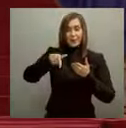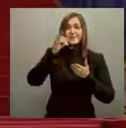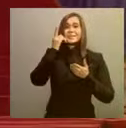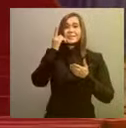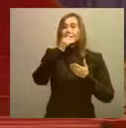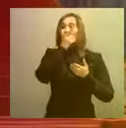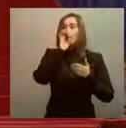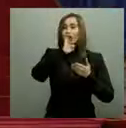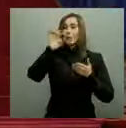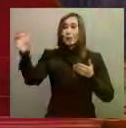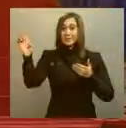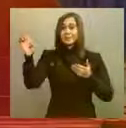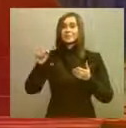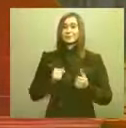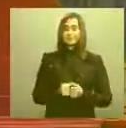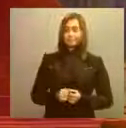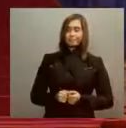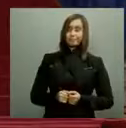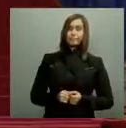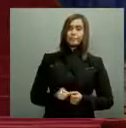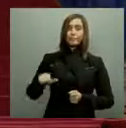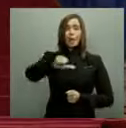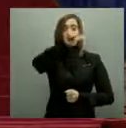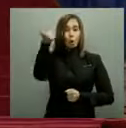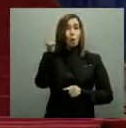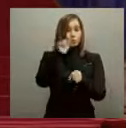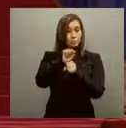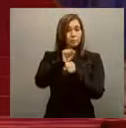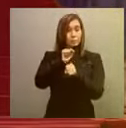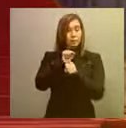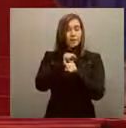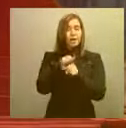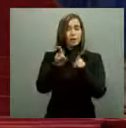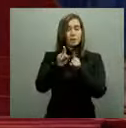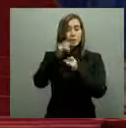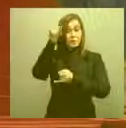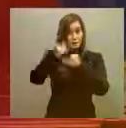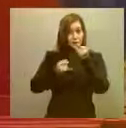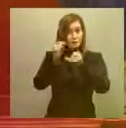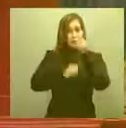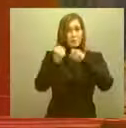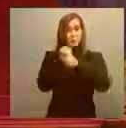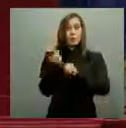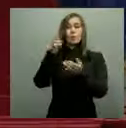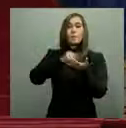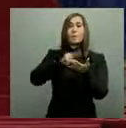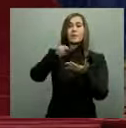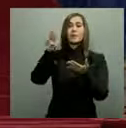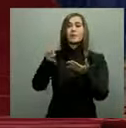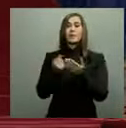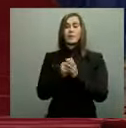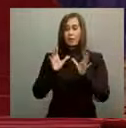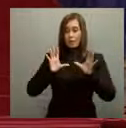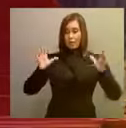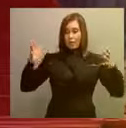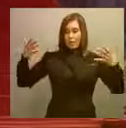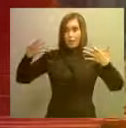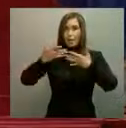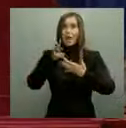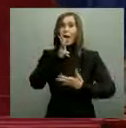Este. Otra de las obras que hemos reiniciado y concluiremos a finales del 2022 es la presa de Monte Grande,